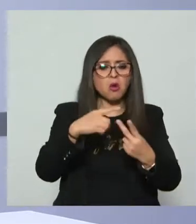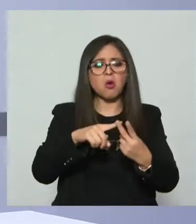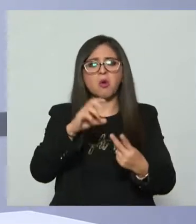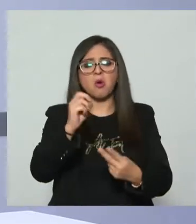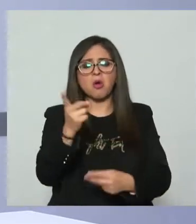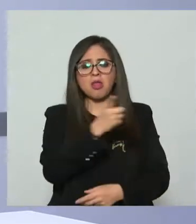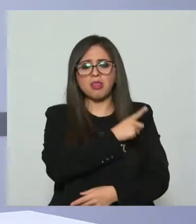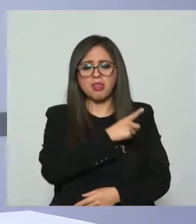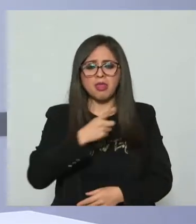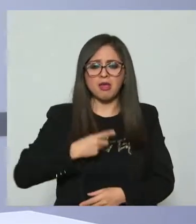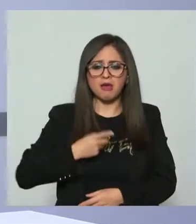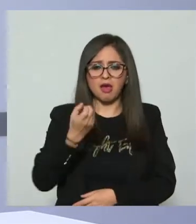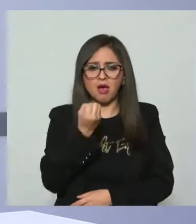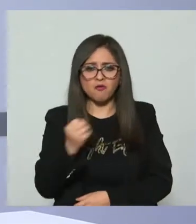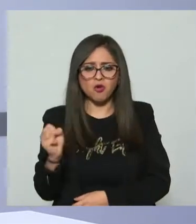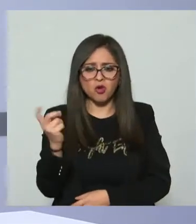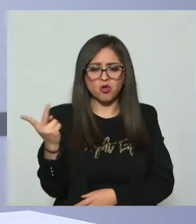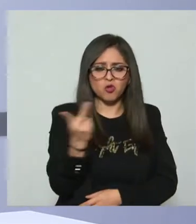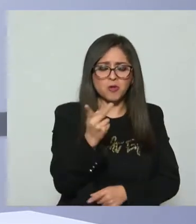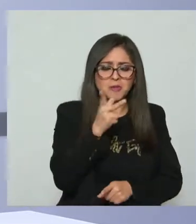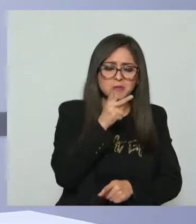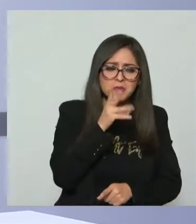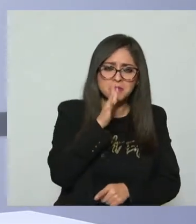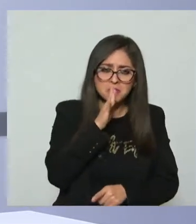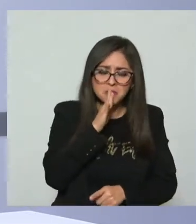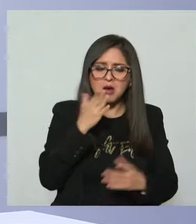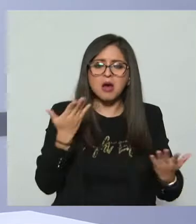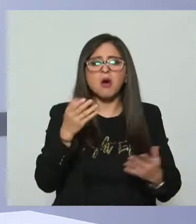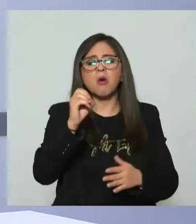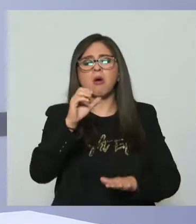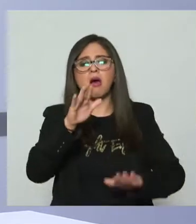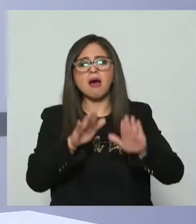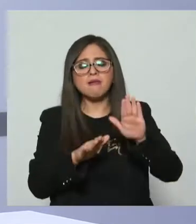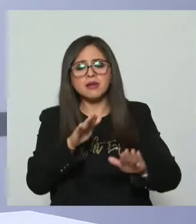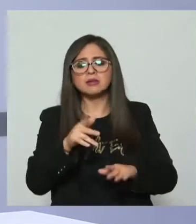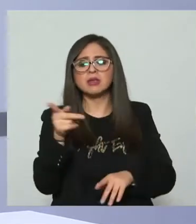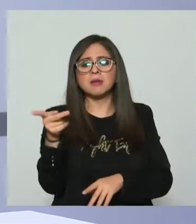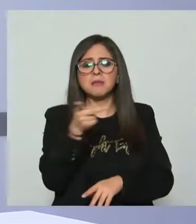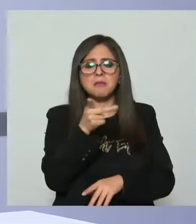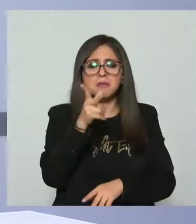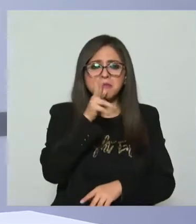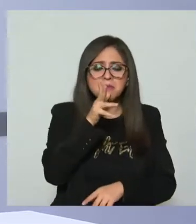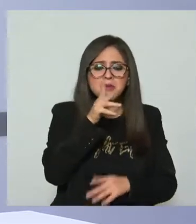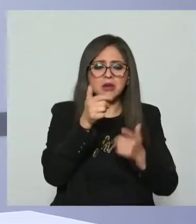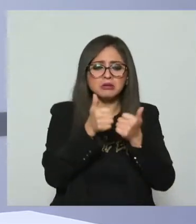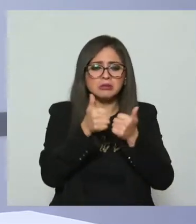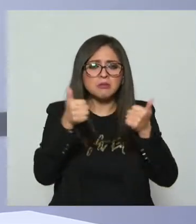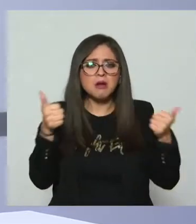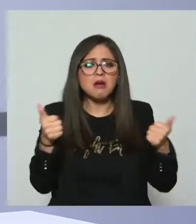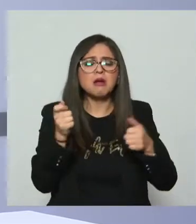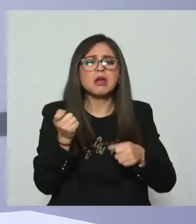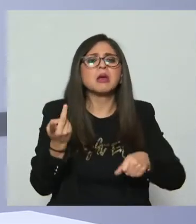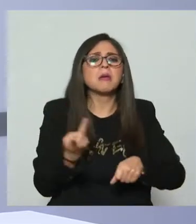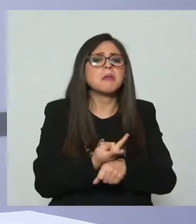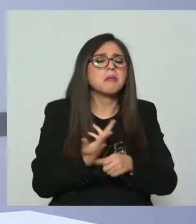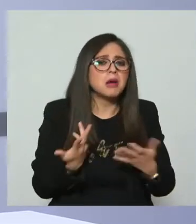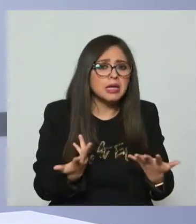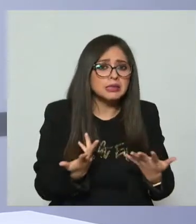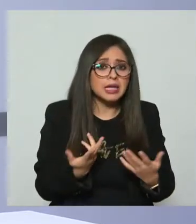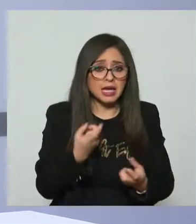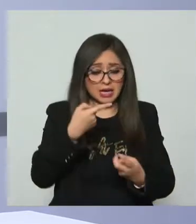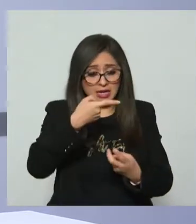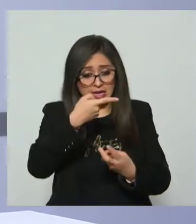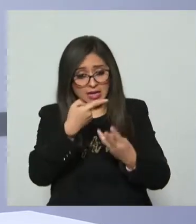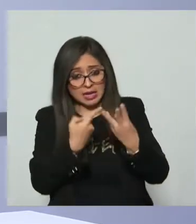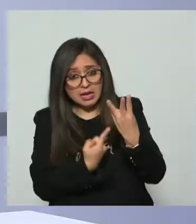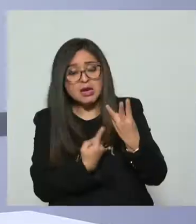padres, qué sucede en términos de cuando son padres separados. En fin, son debates